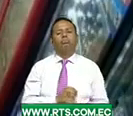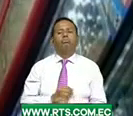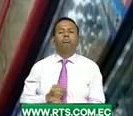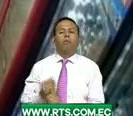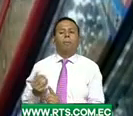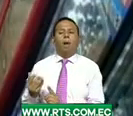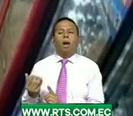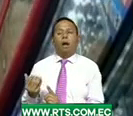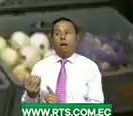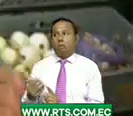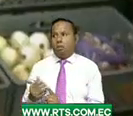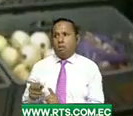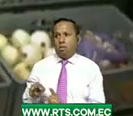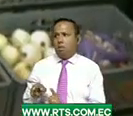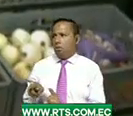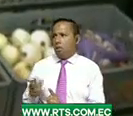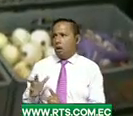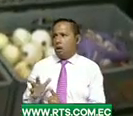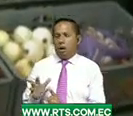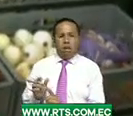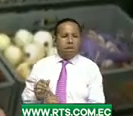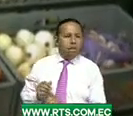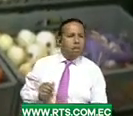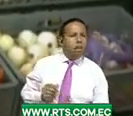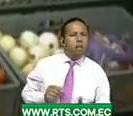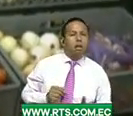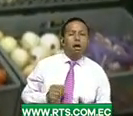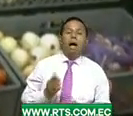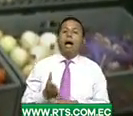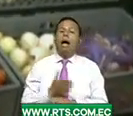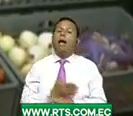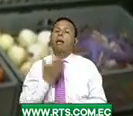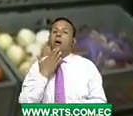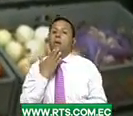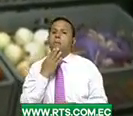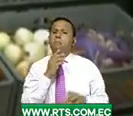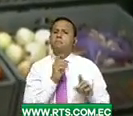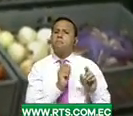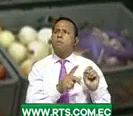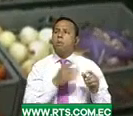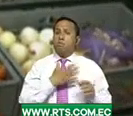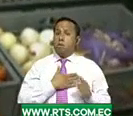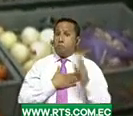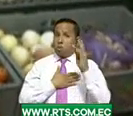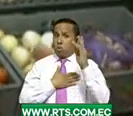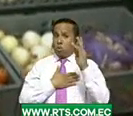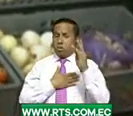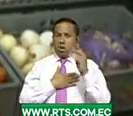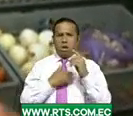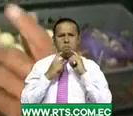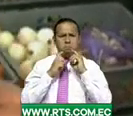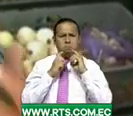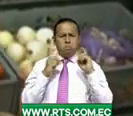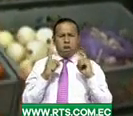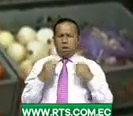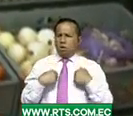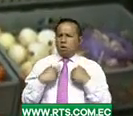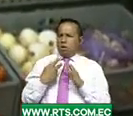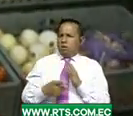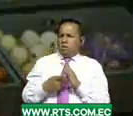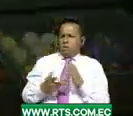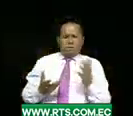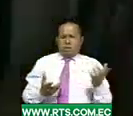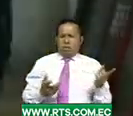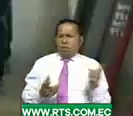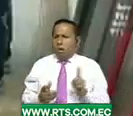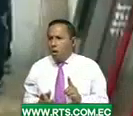vuelve a ingresar. Que como que pregunta y pregunta, y de pronto mi mujer es la que gritó. Entonces yo ya me imaginé, fue en un instante que